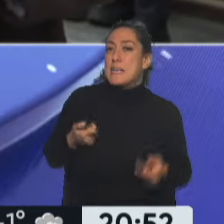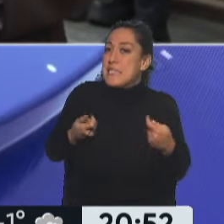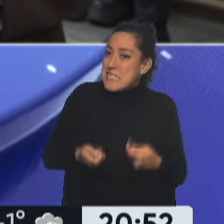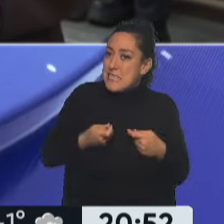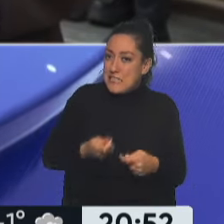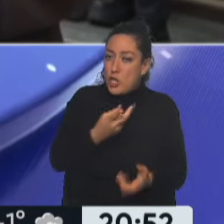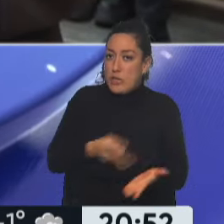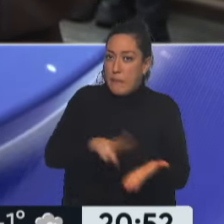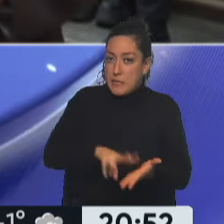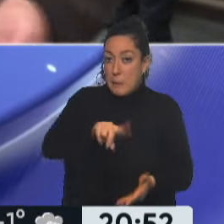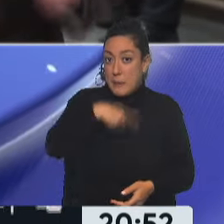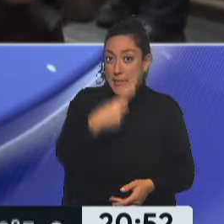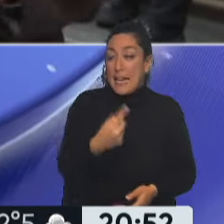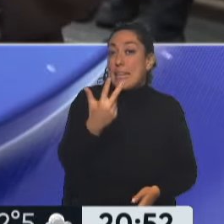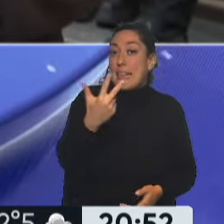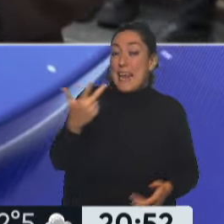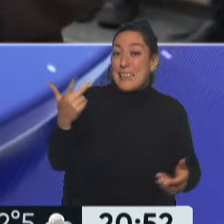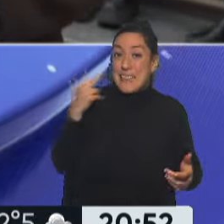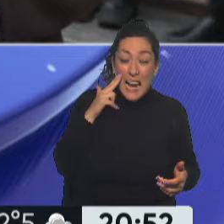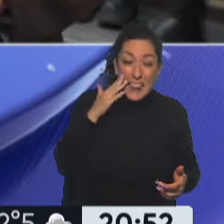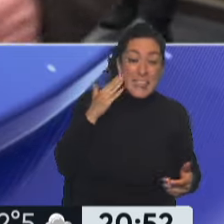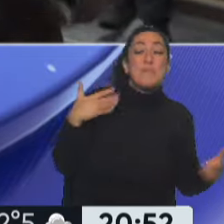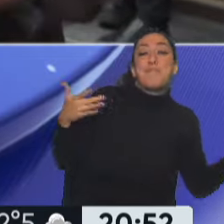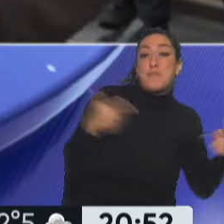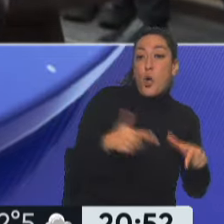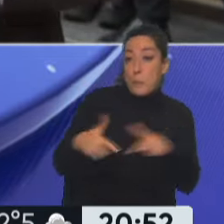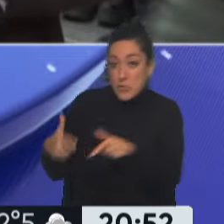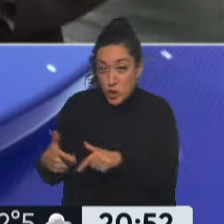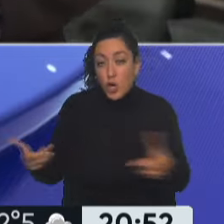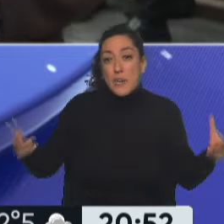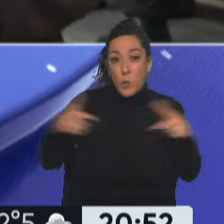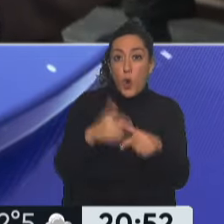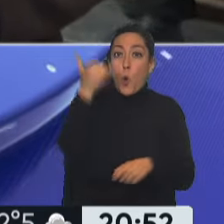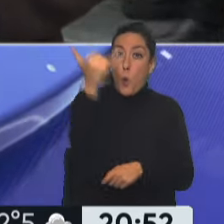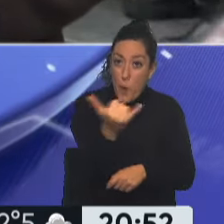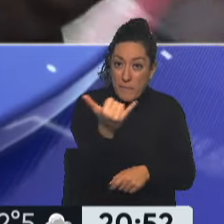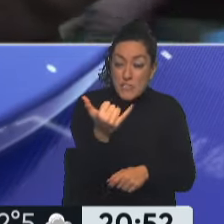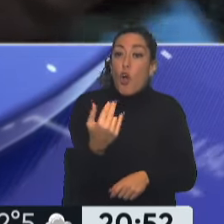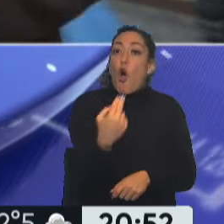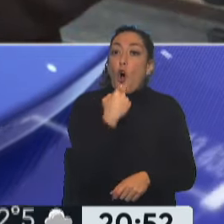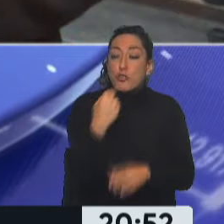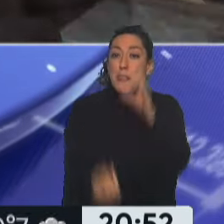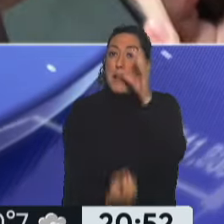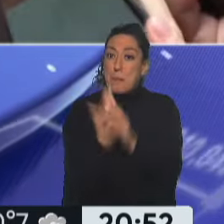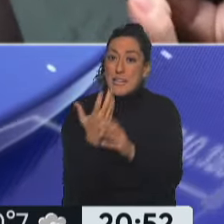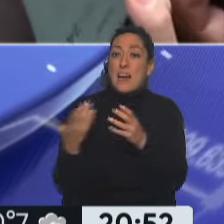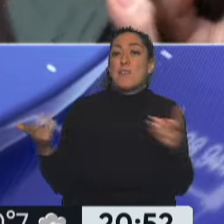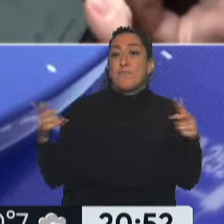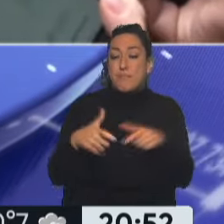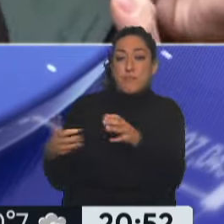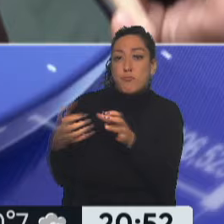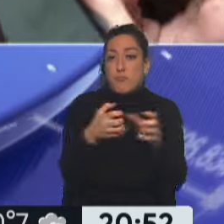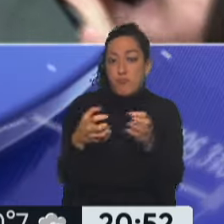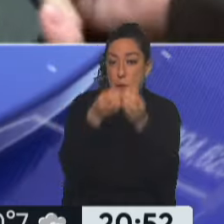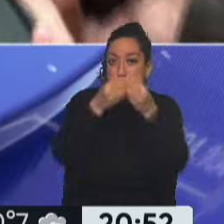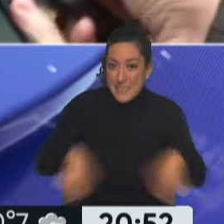de la tarde, reunión de comisiones y el próximo jueves ingresar al recinto a las 11 de la mañana. Tenemos una postura